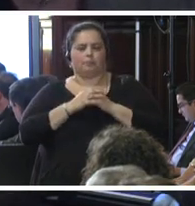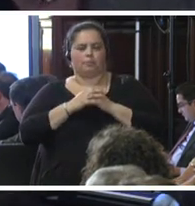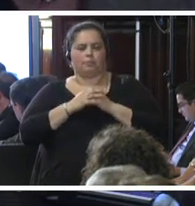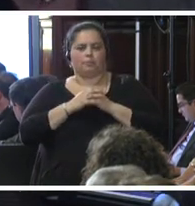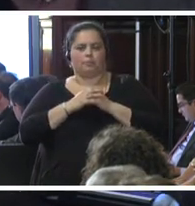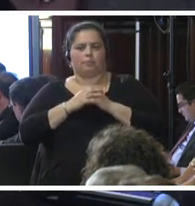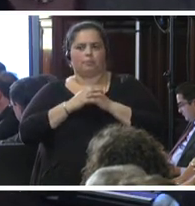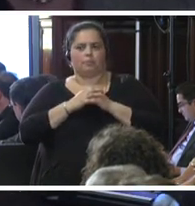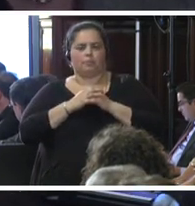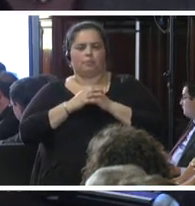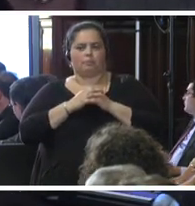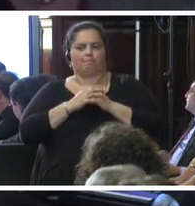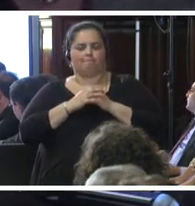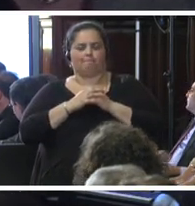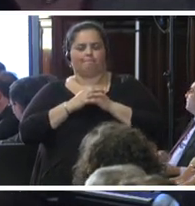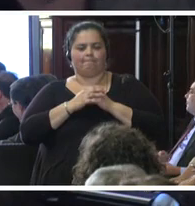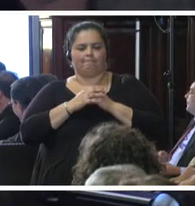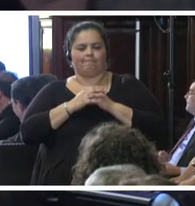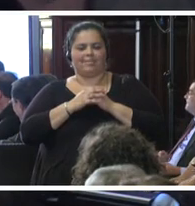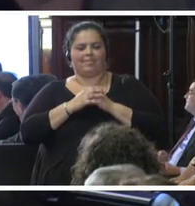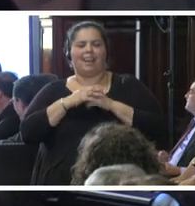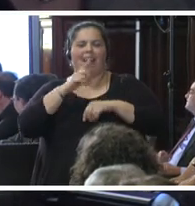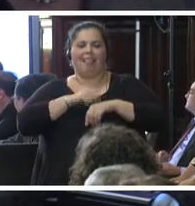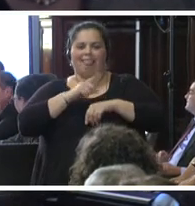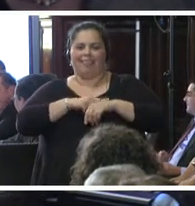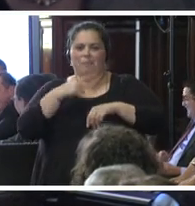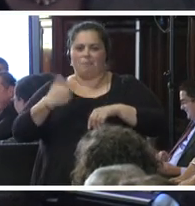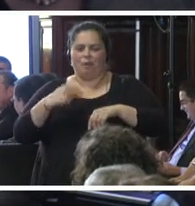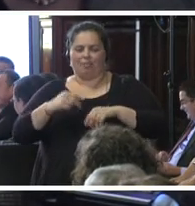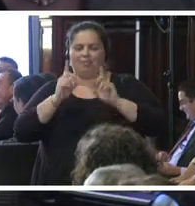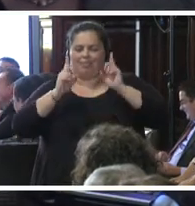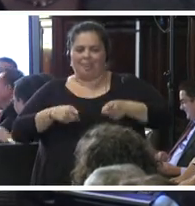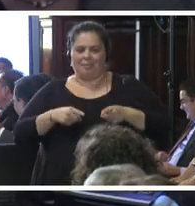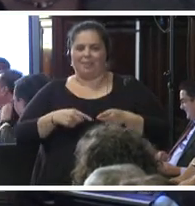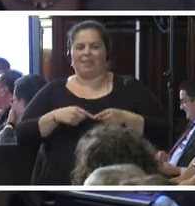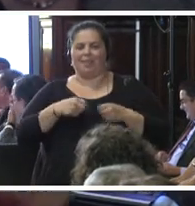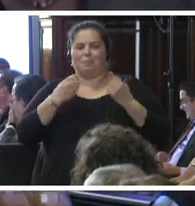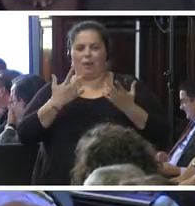aquí también nos asfixian con los minutos, ¿ah? Quiero que sepan.